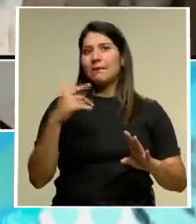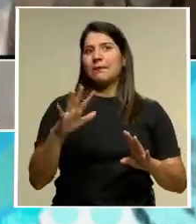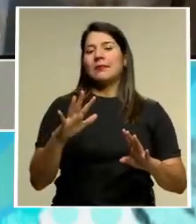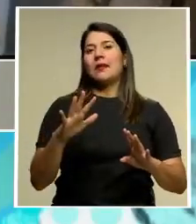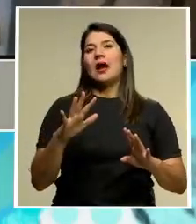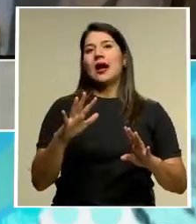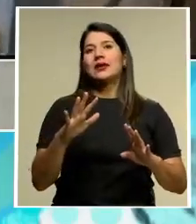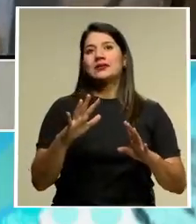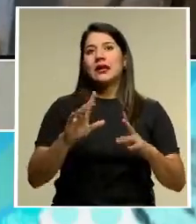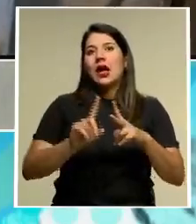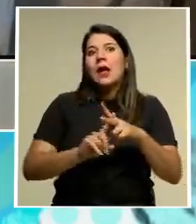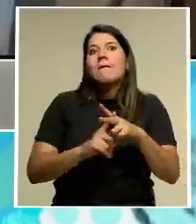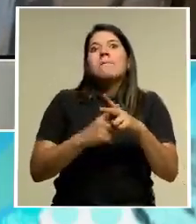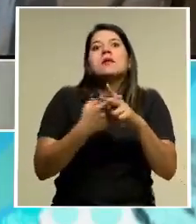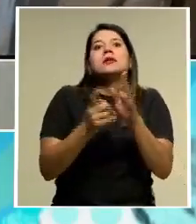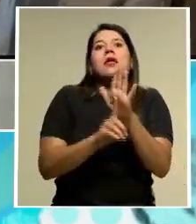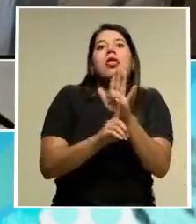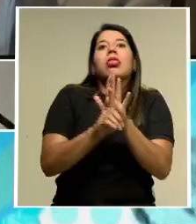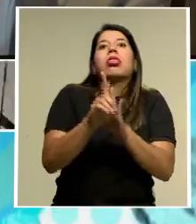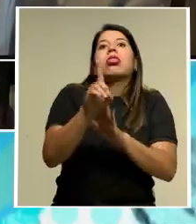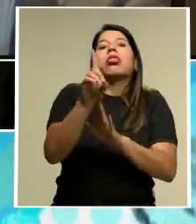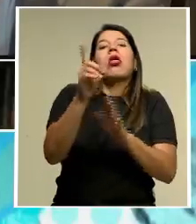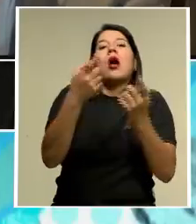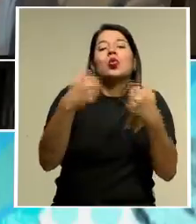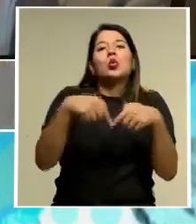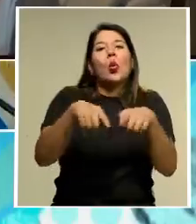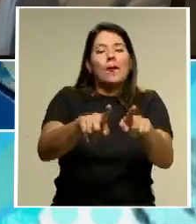automática, de una convivencia